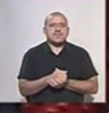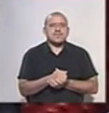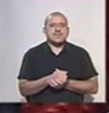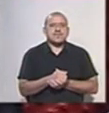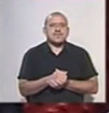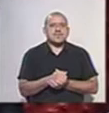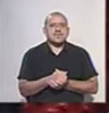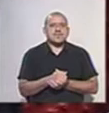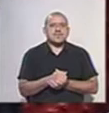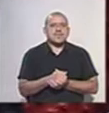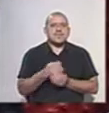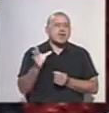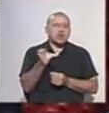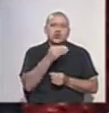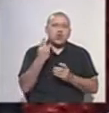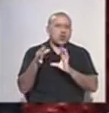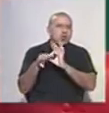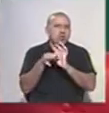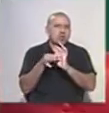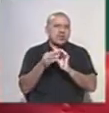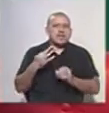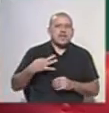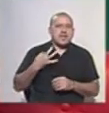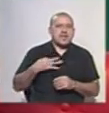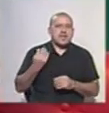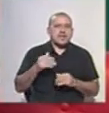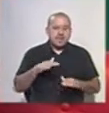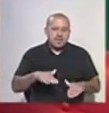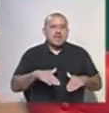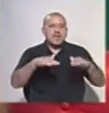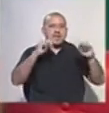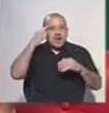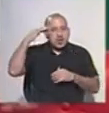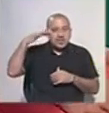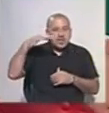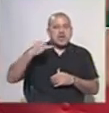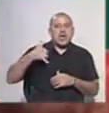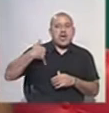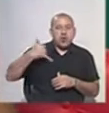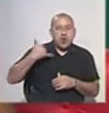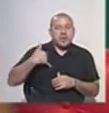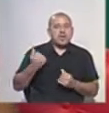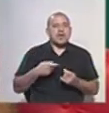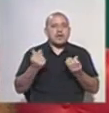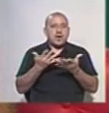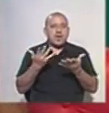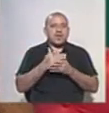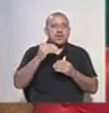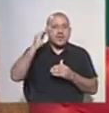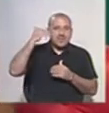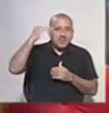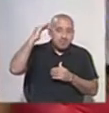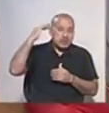Todo. Nos une todo. Nos une parte de la niñez, parte de la adolescencia, de la juventud y ahora esta madurez que